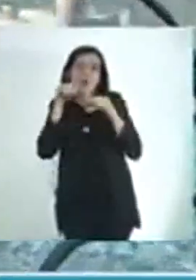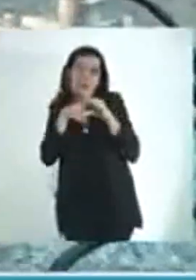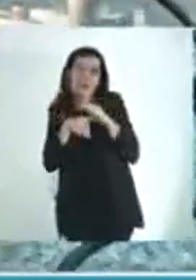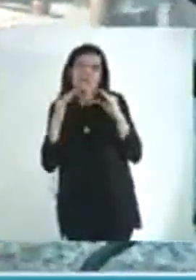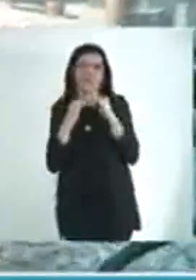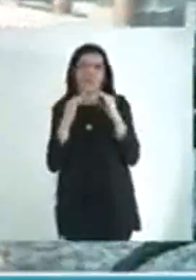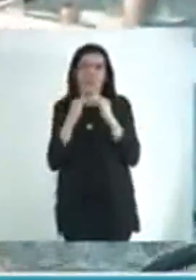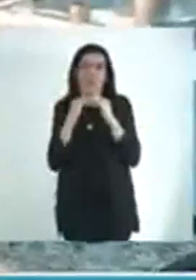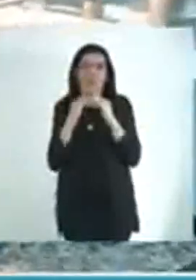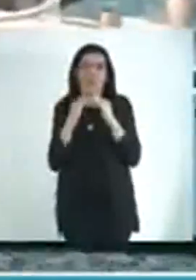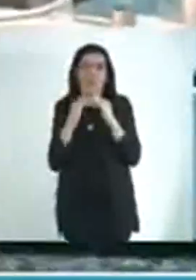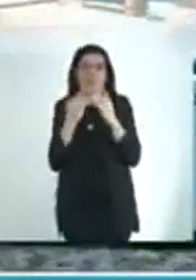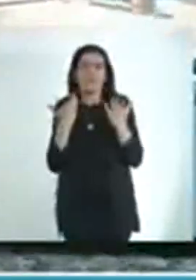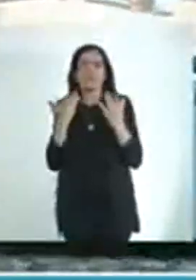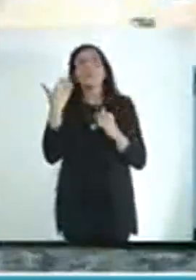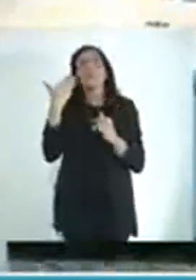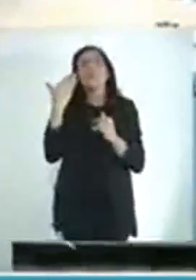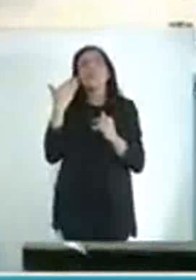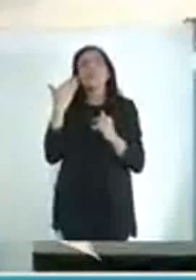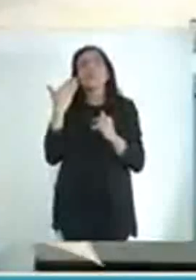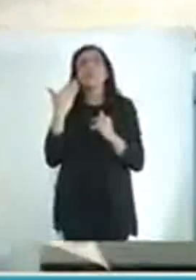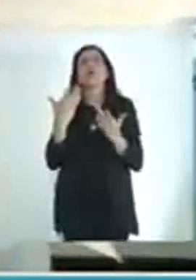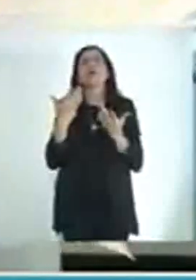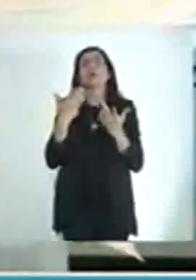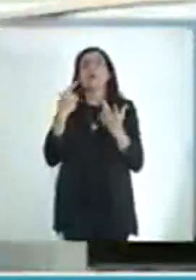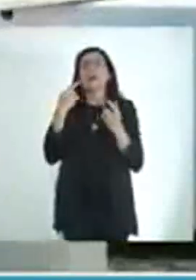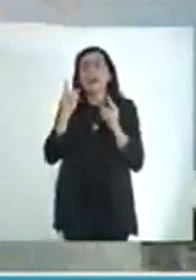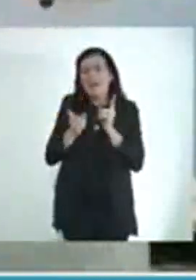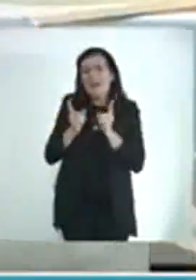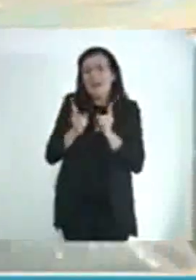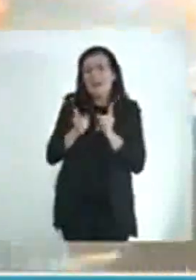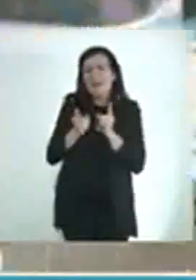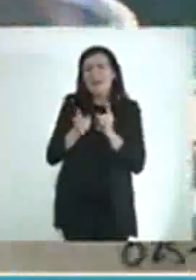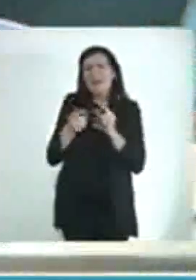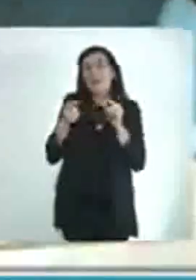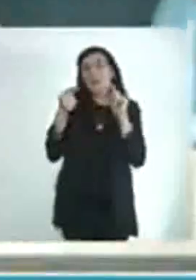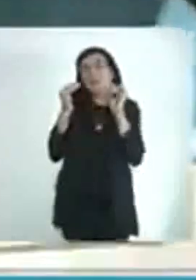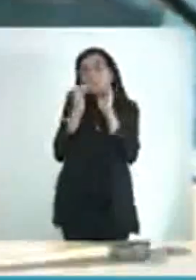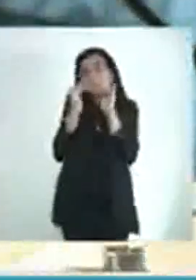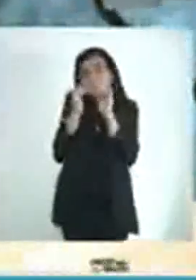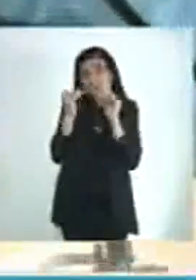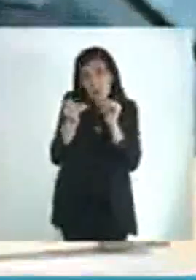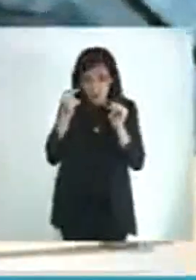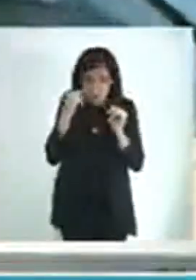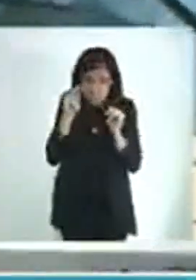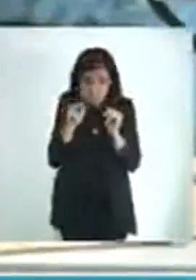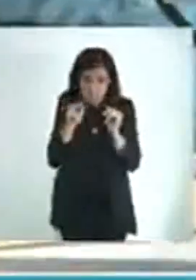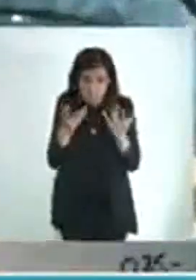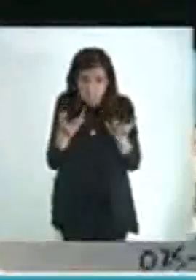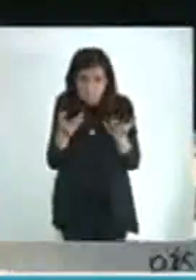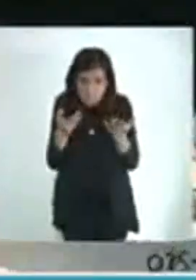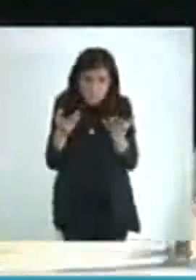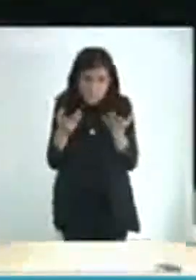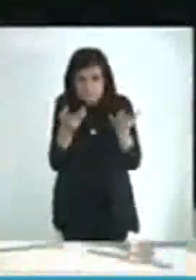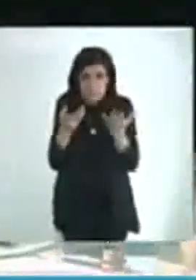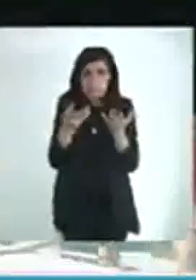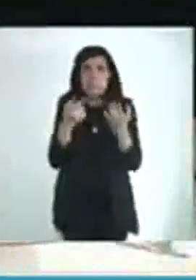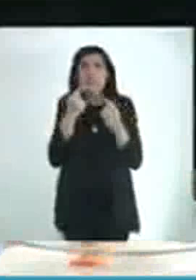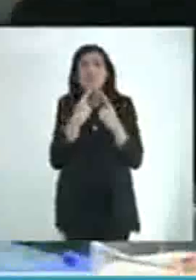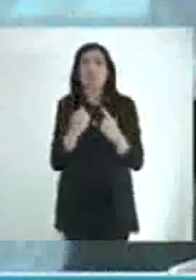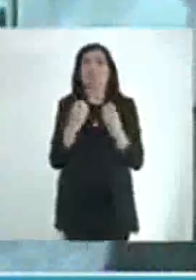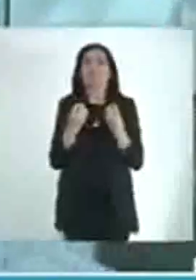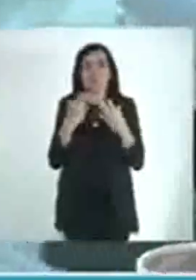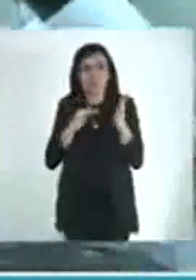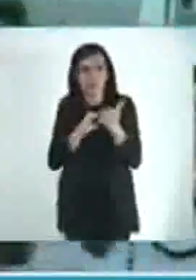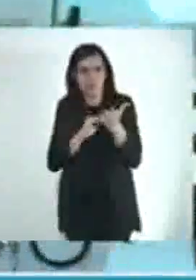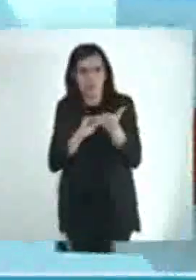es justamente la interactividad, ¿sí? Desde la conectividad y la innovación, que es una característica de este